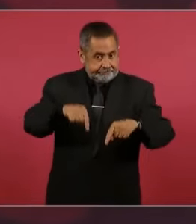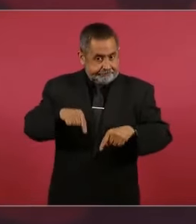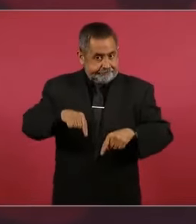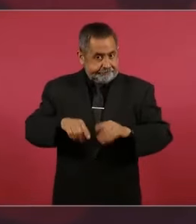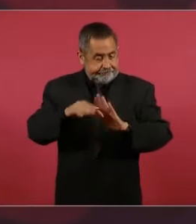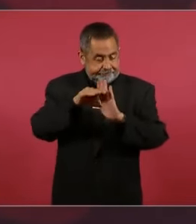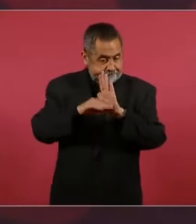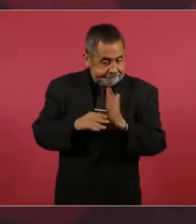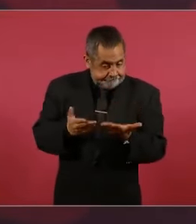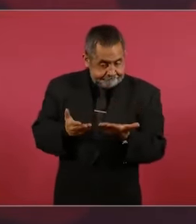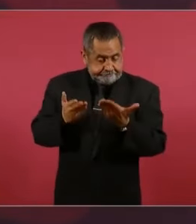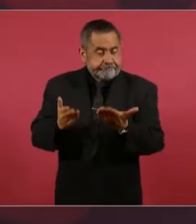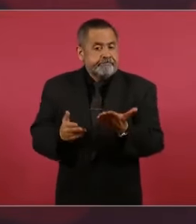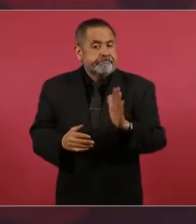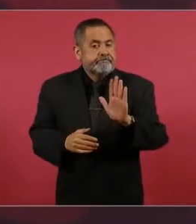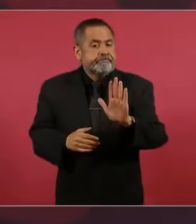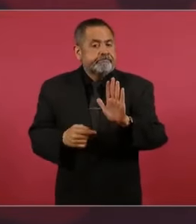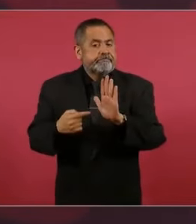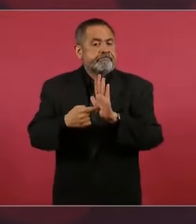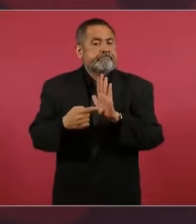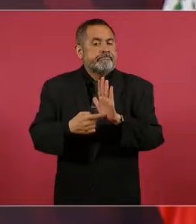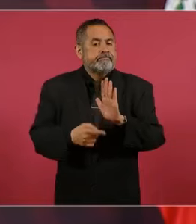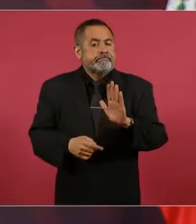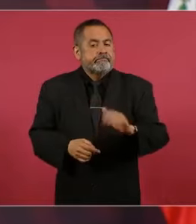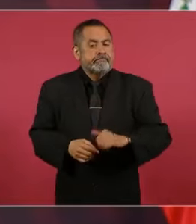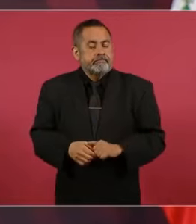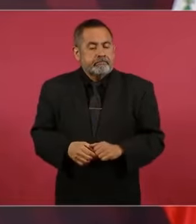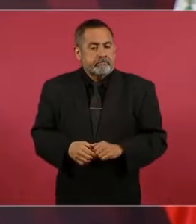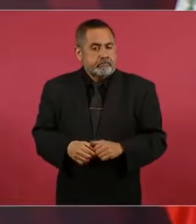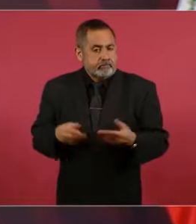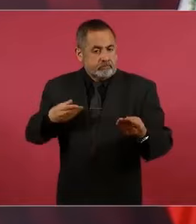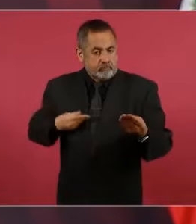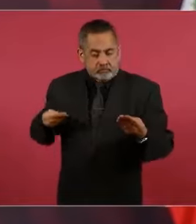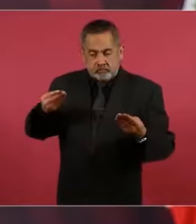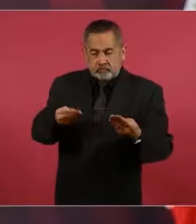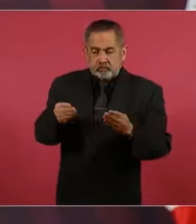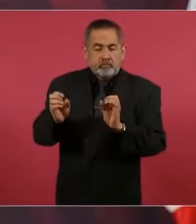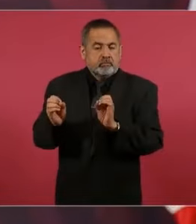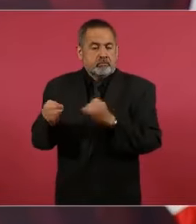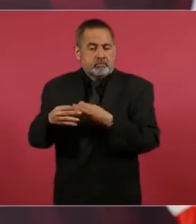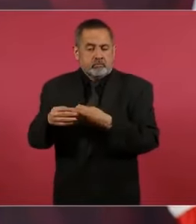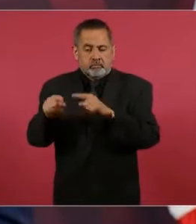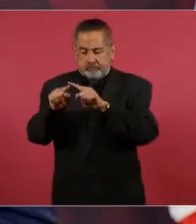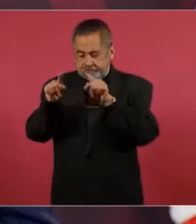mismo, ¿sí?, traeré yo el oficio